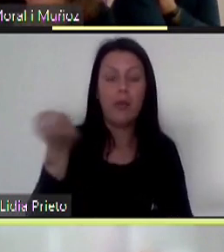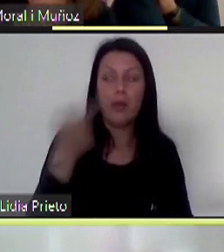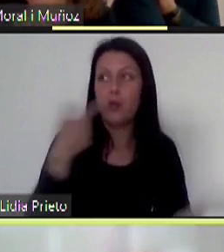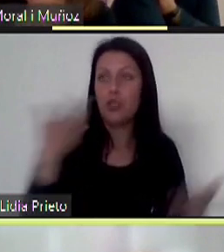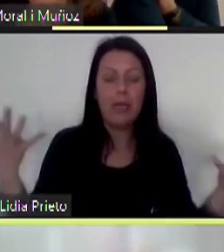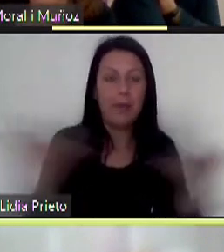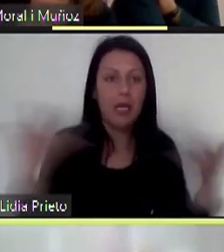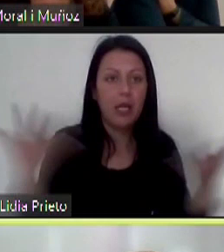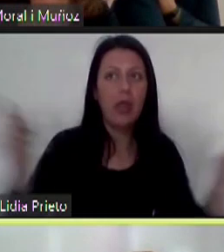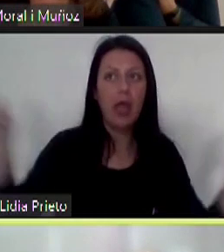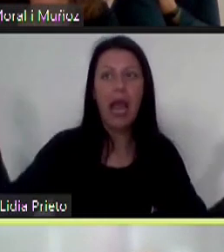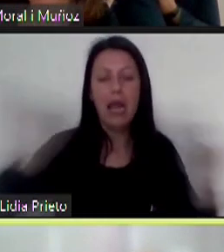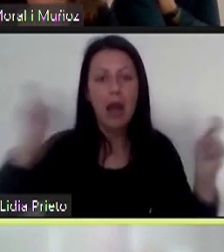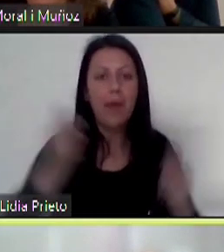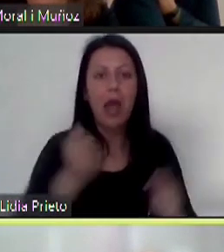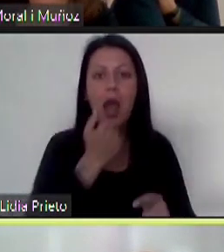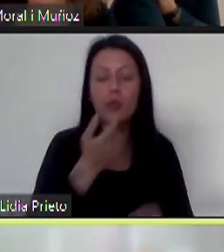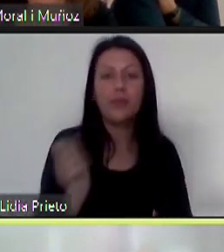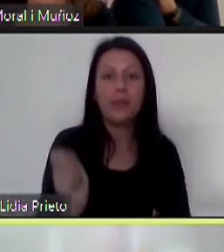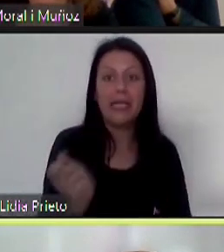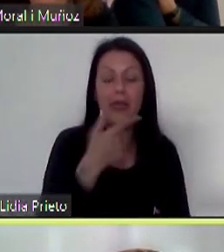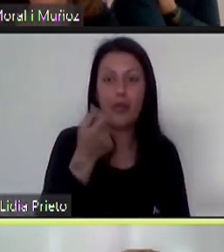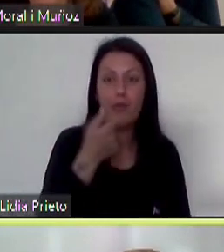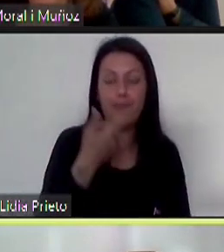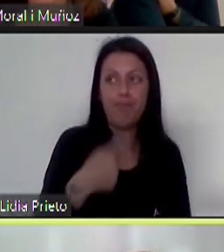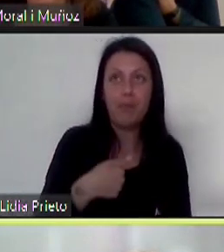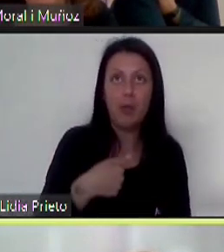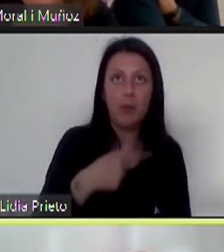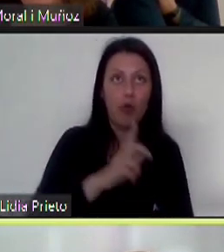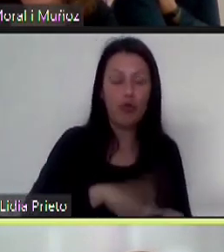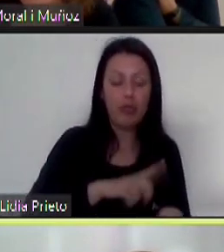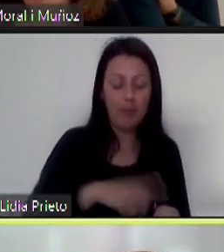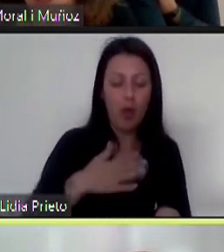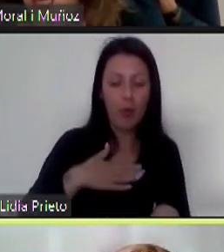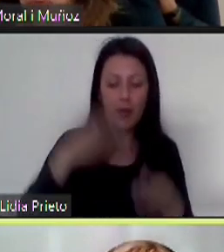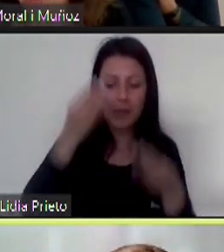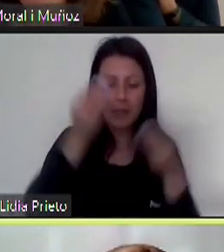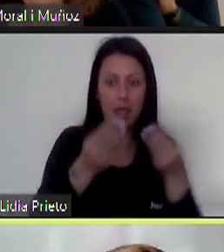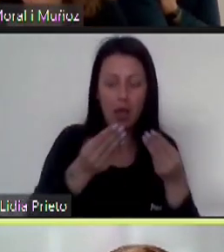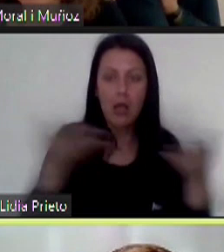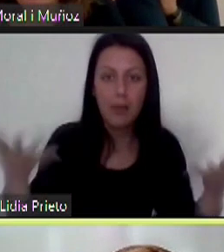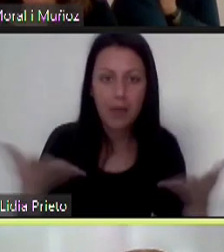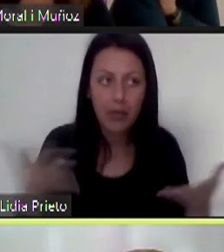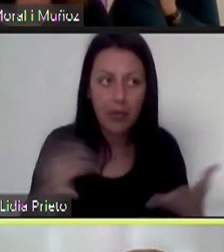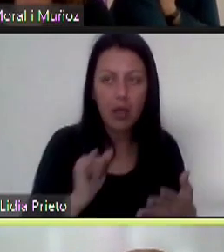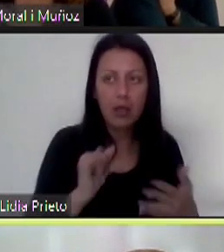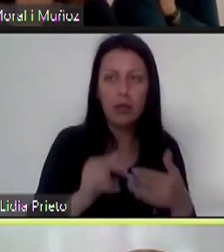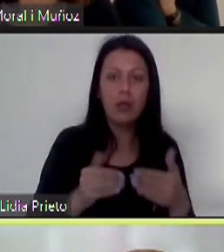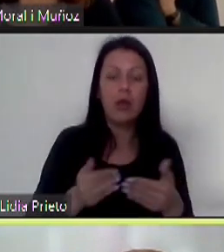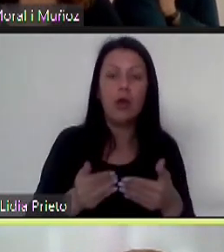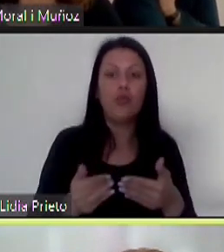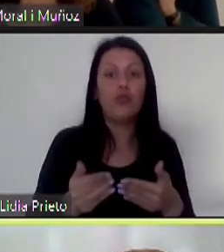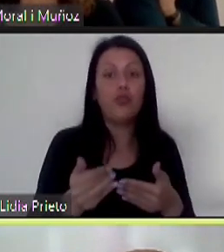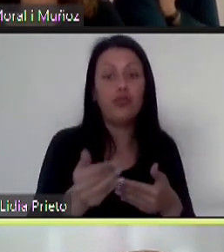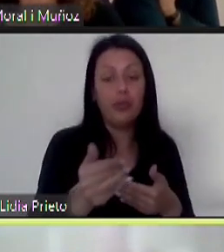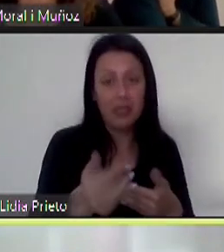unas alarmas y tal, si esa persona tiene una medicación X, igual tarda. O sea, no se produce la misma respuesta que otra persona que pueda